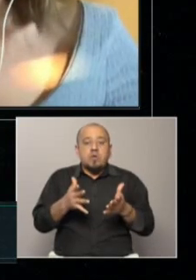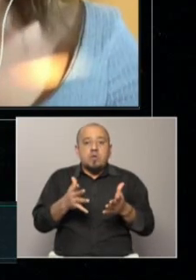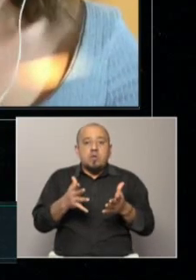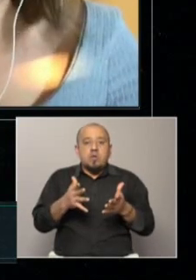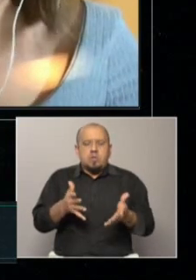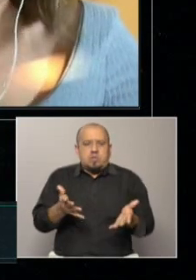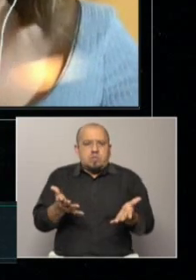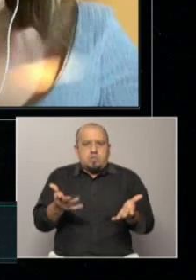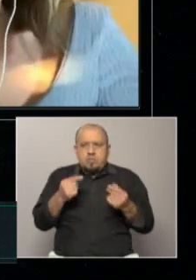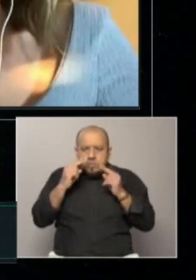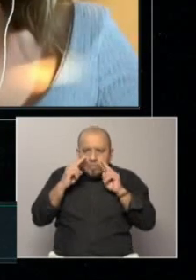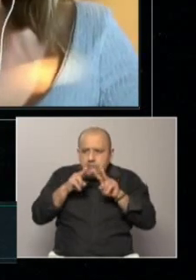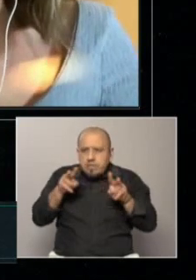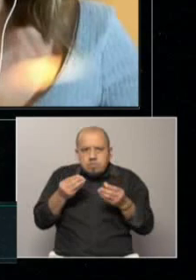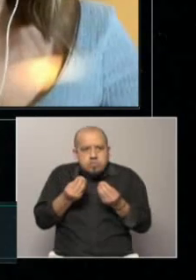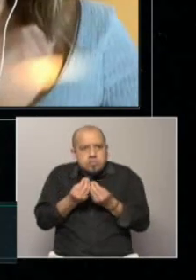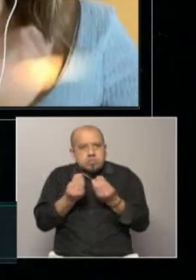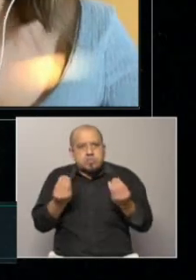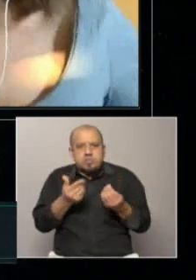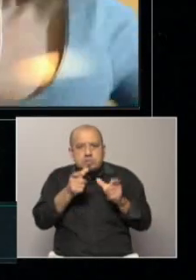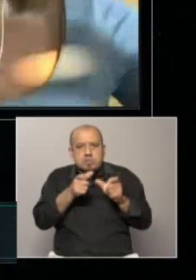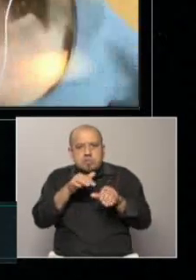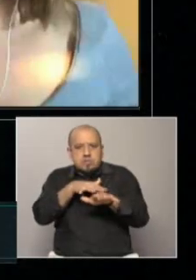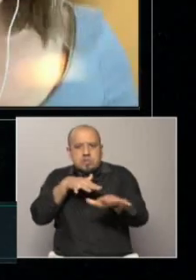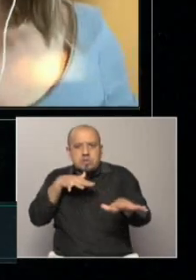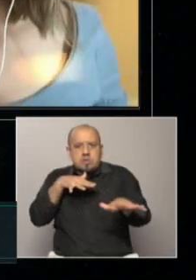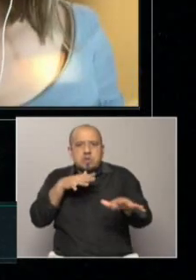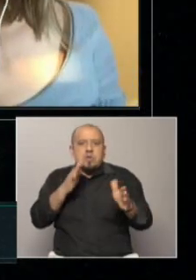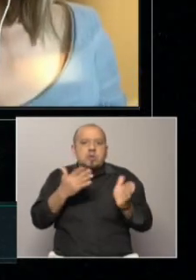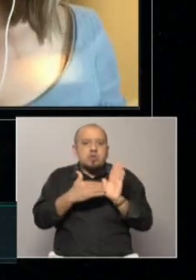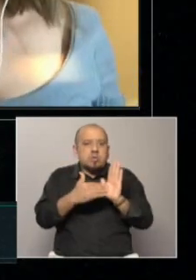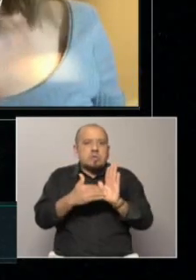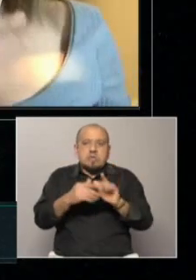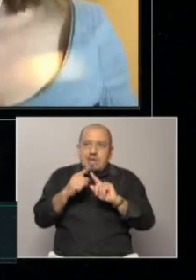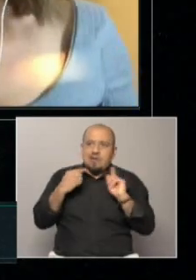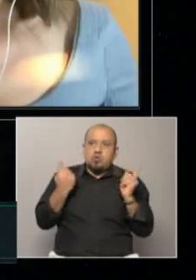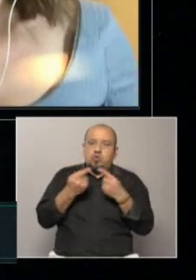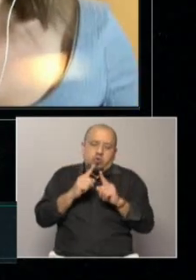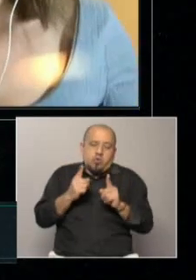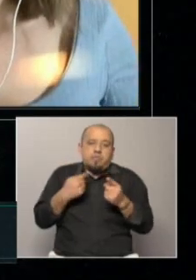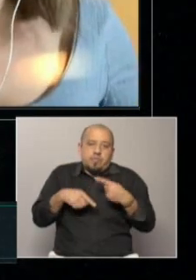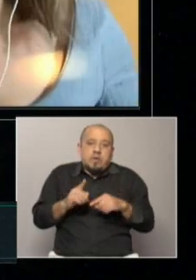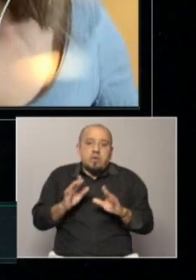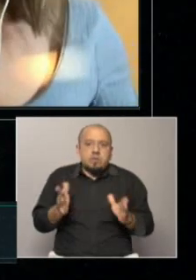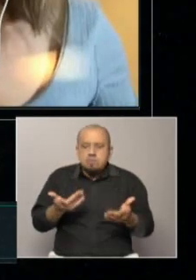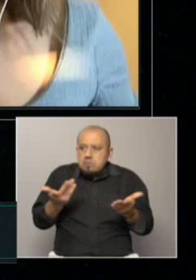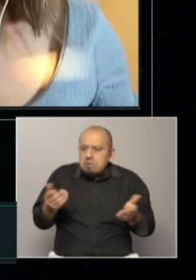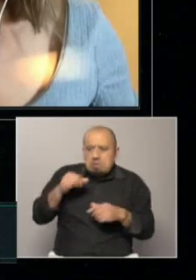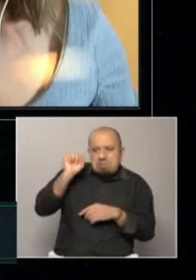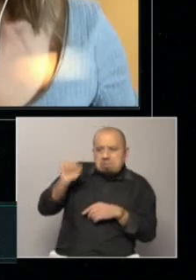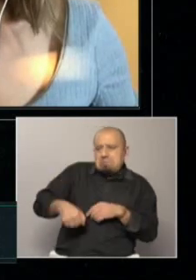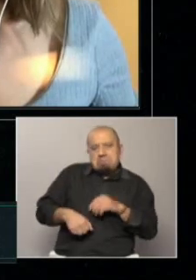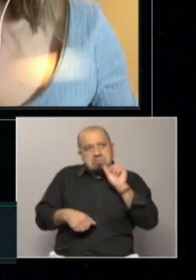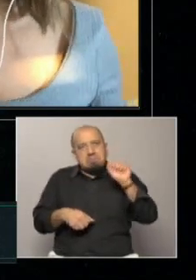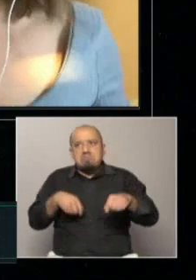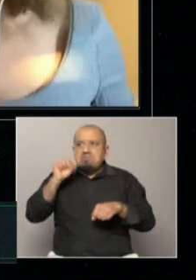sumamente fuerte ver tanta gente. Bueno, no representa igual a toda la población, por supuesto, pero desconociendo lo